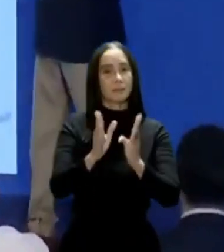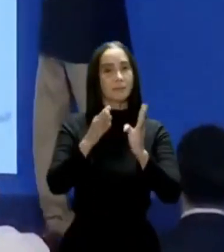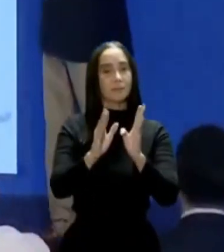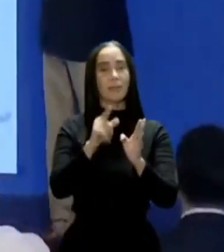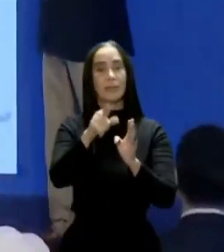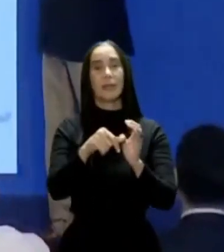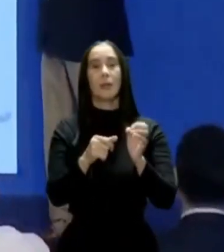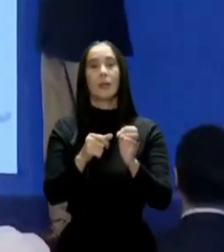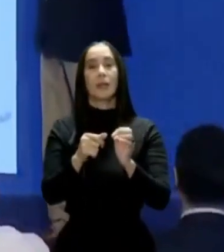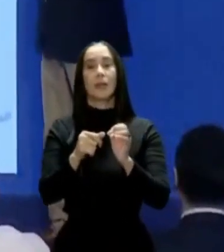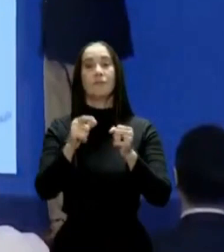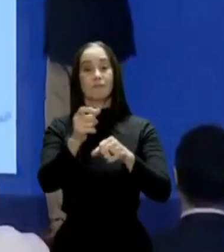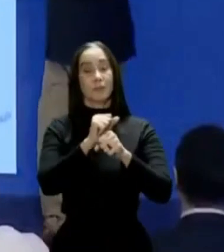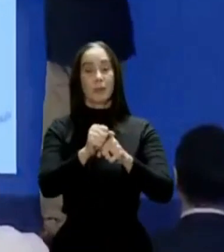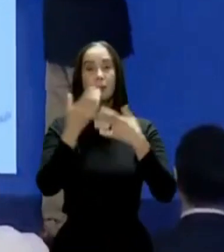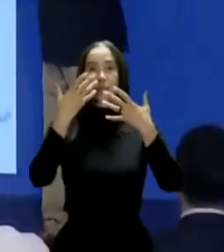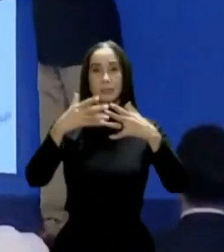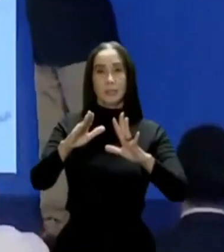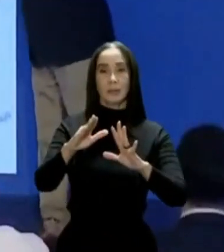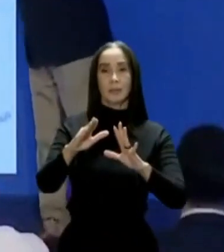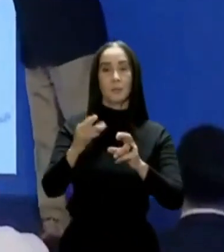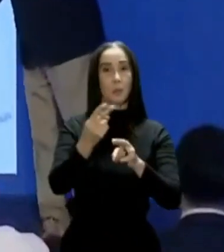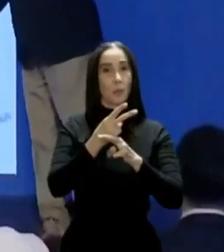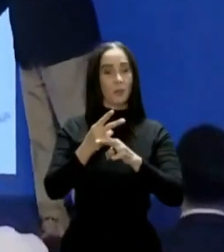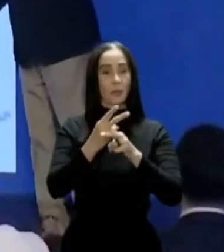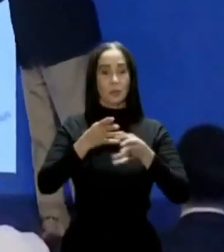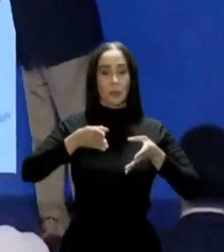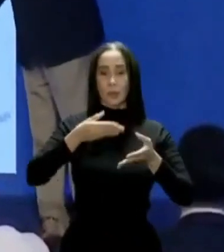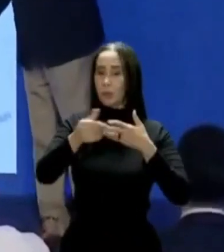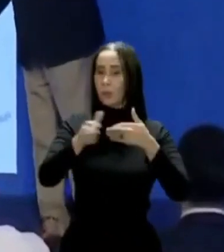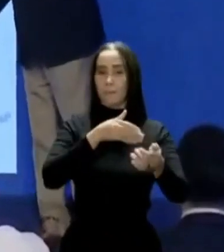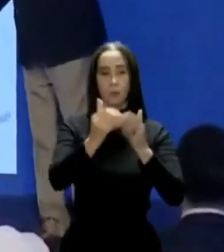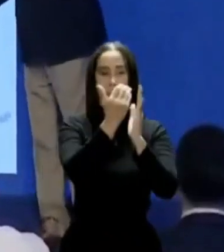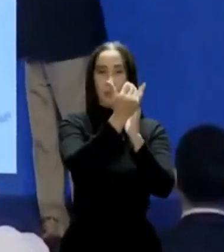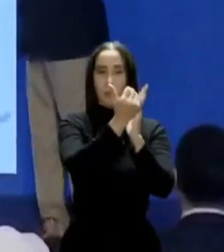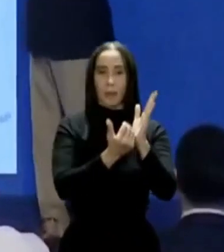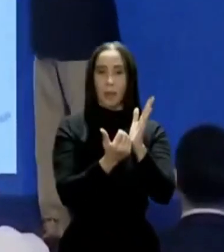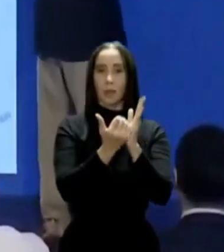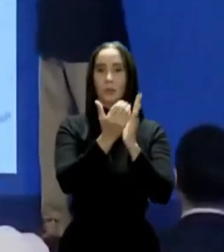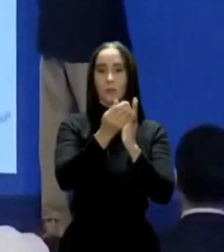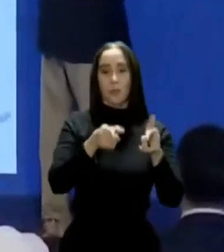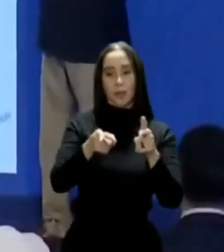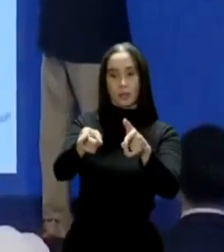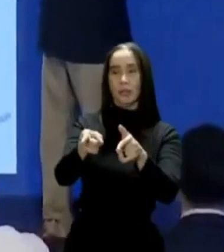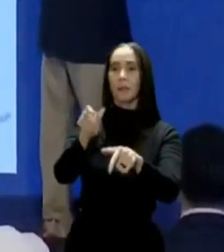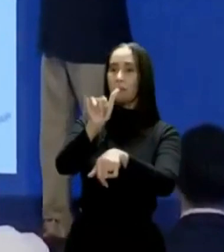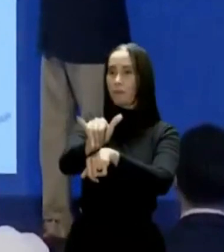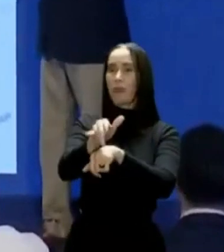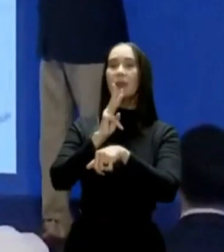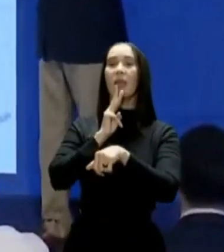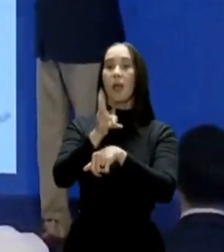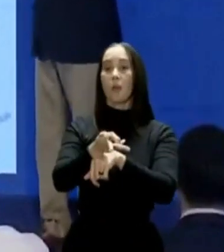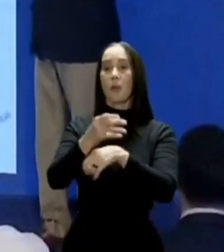le estamos ya asegurando que independientemente del caudal que tenga el río, nosotros vamos a tener agua para